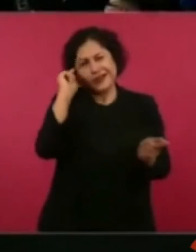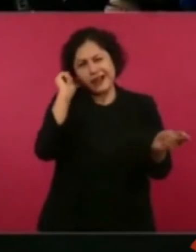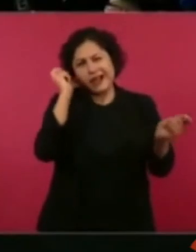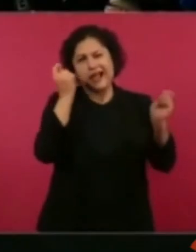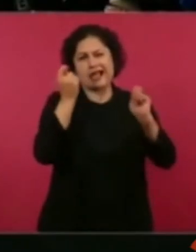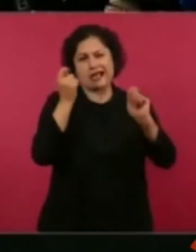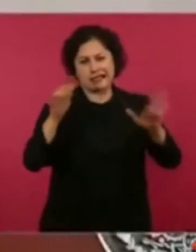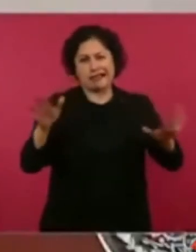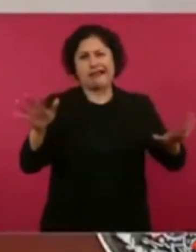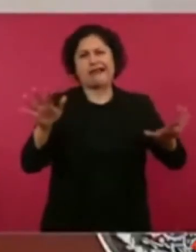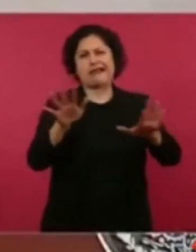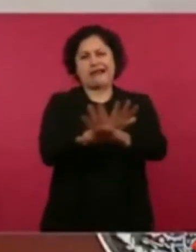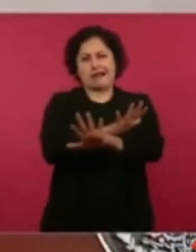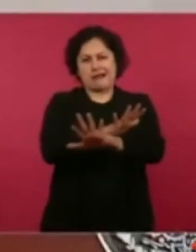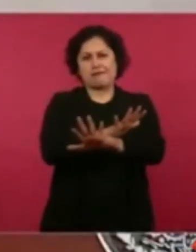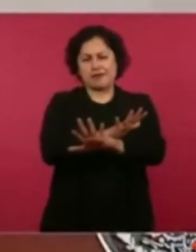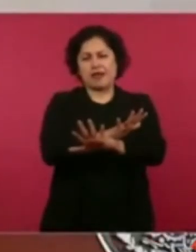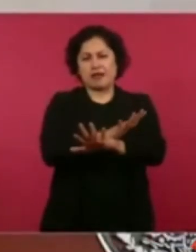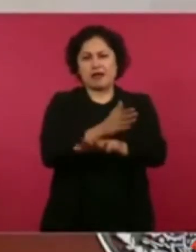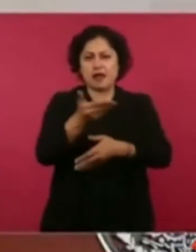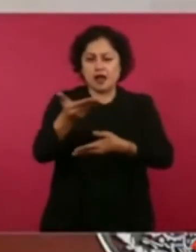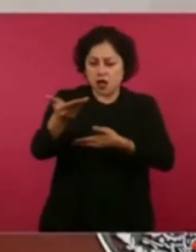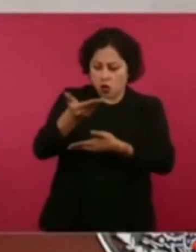su política exterior.